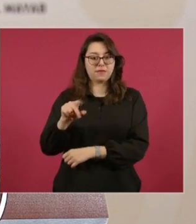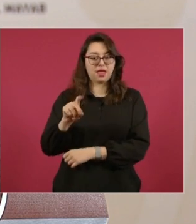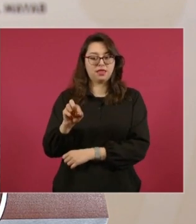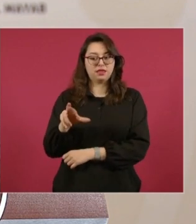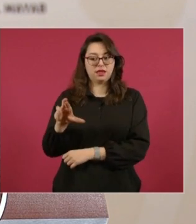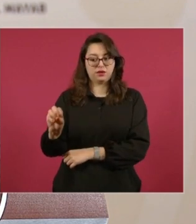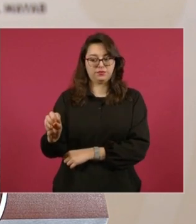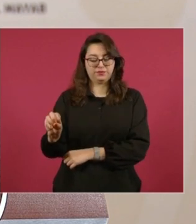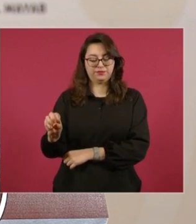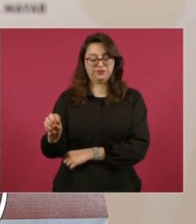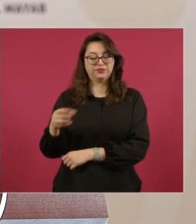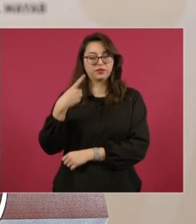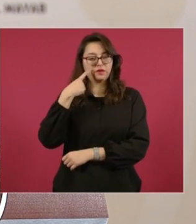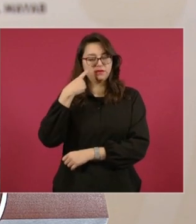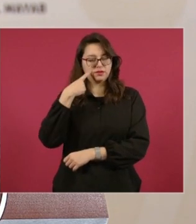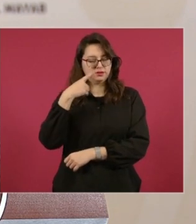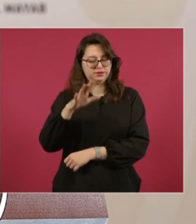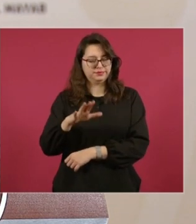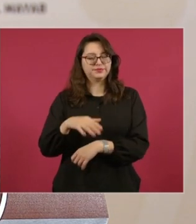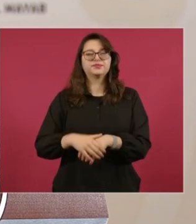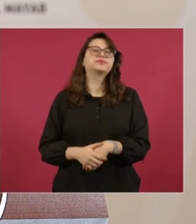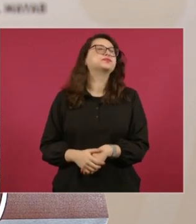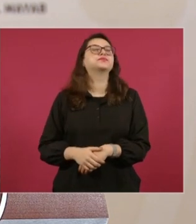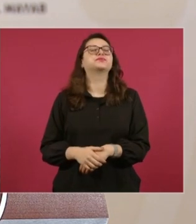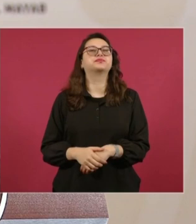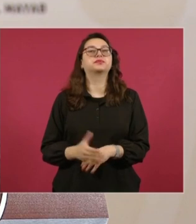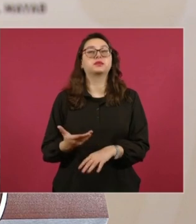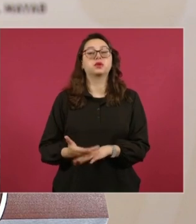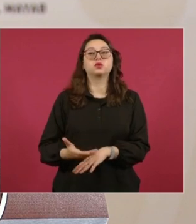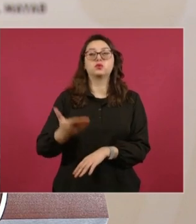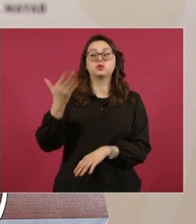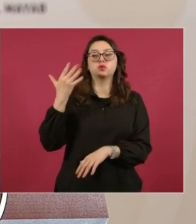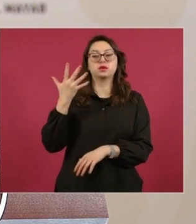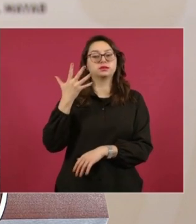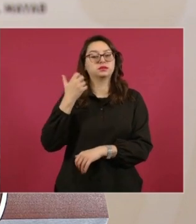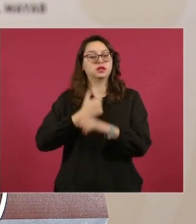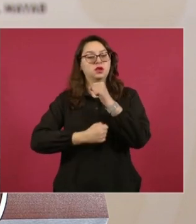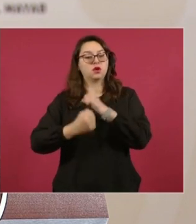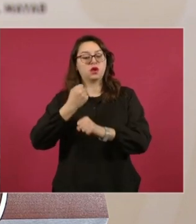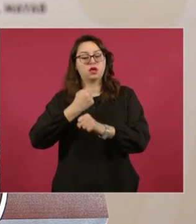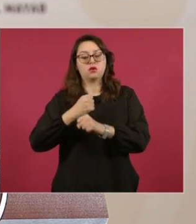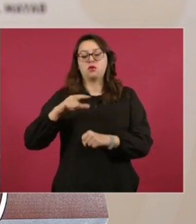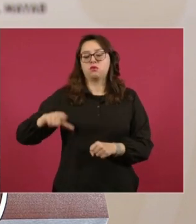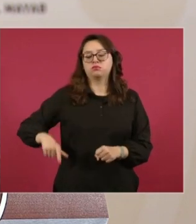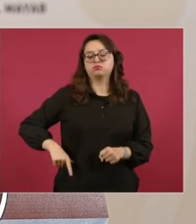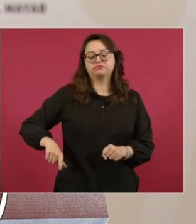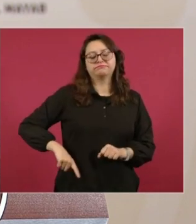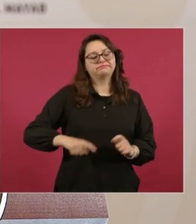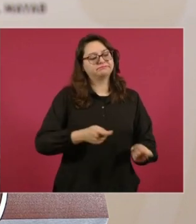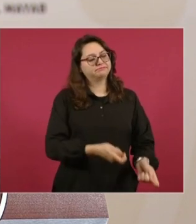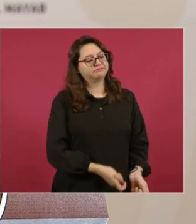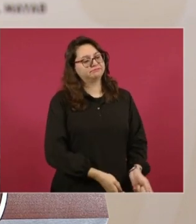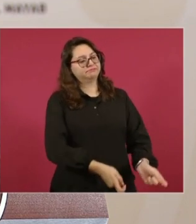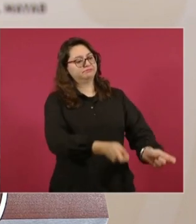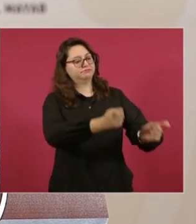gobierno, esa refinería estaba parada,